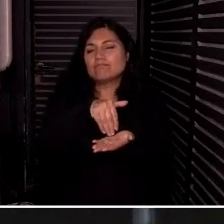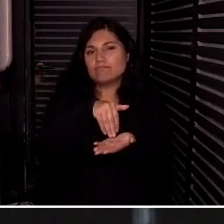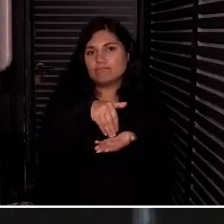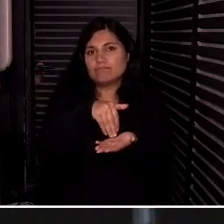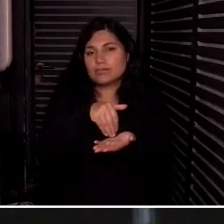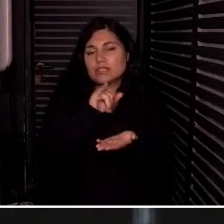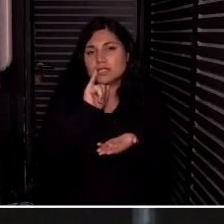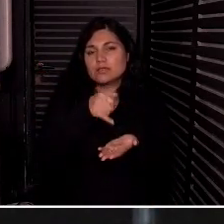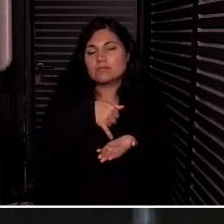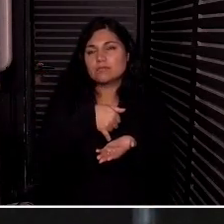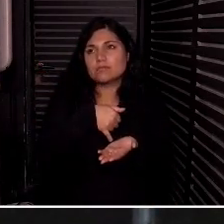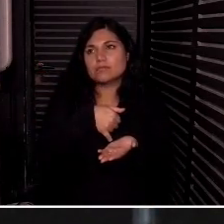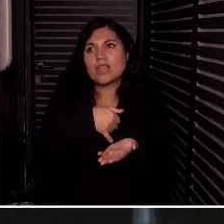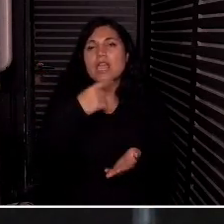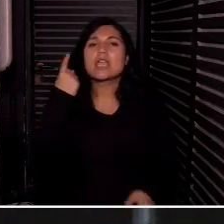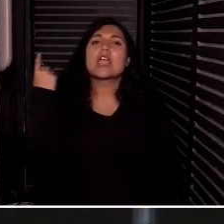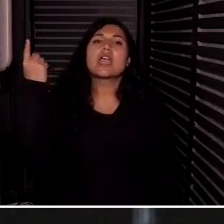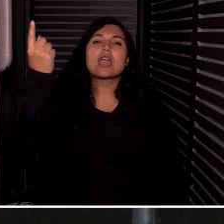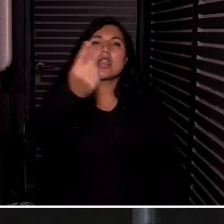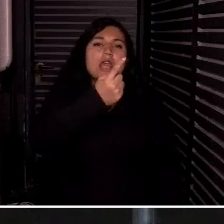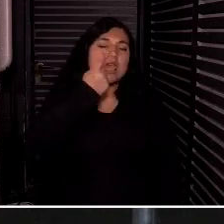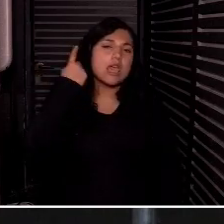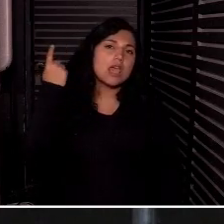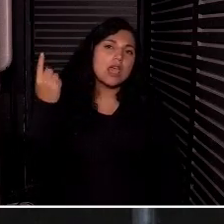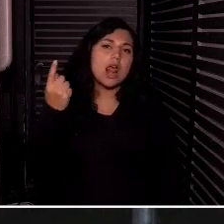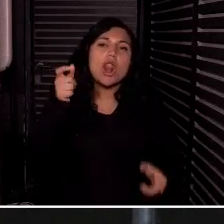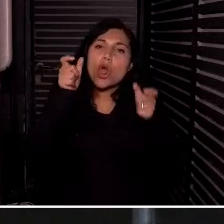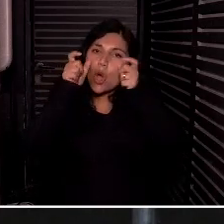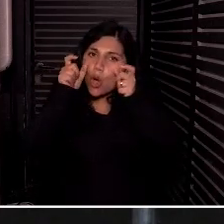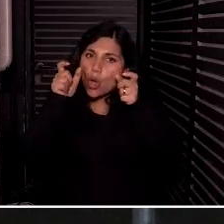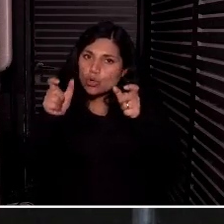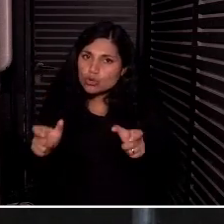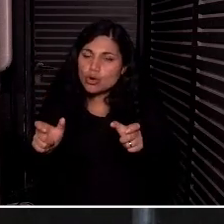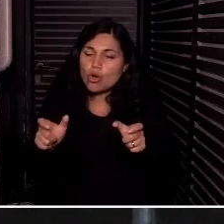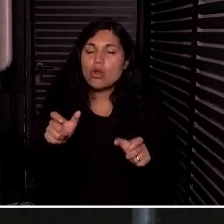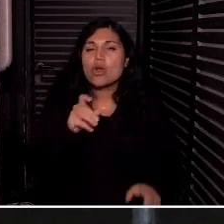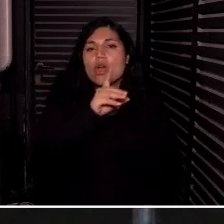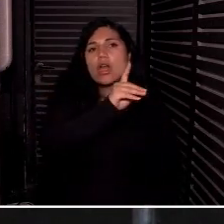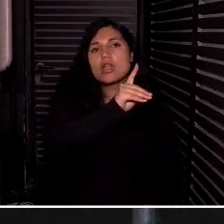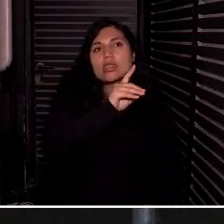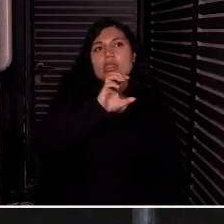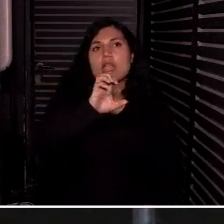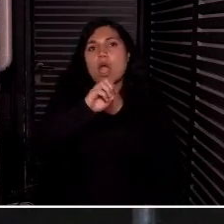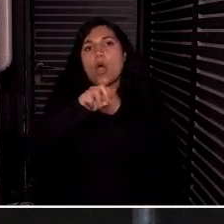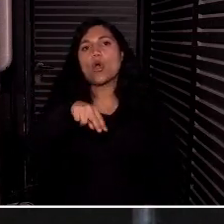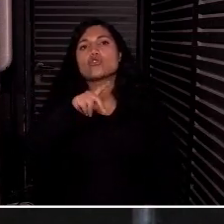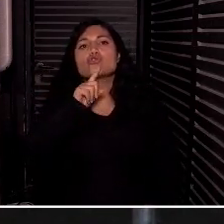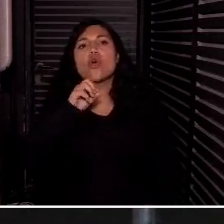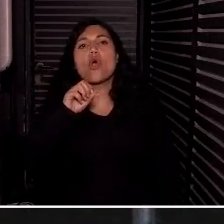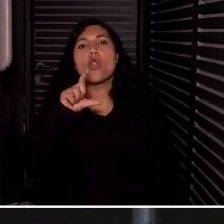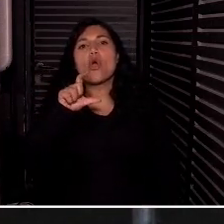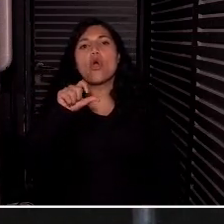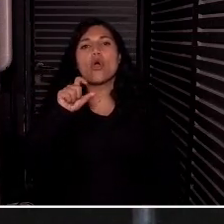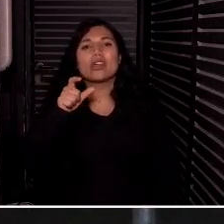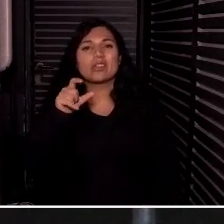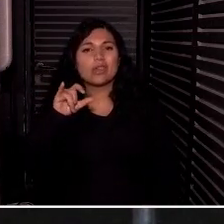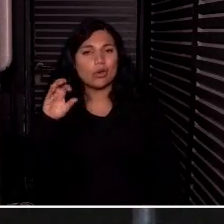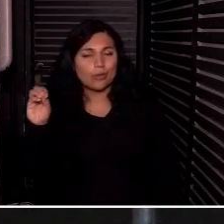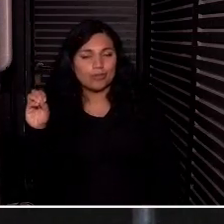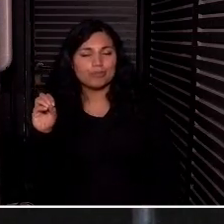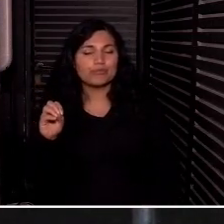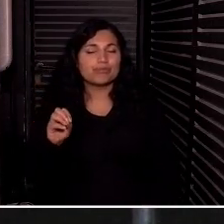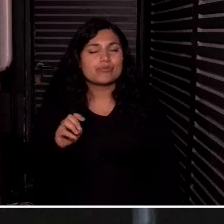significativo en general en el fondo en el control deontológico y me inclino menos digamos a